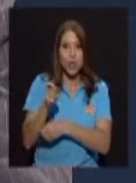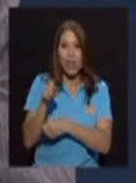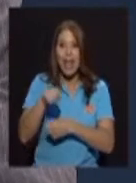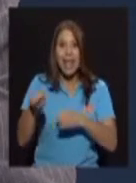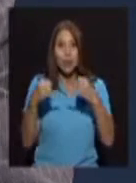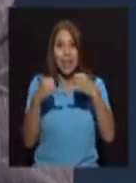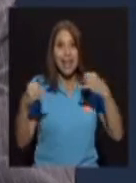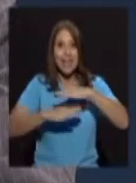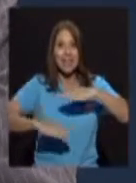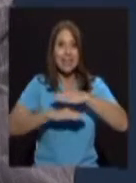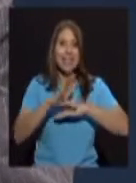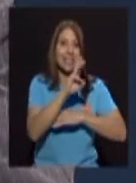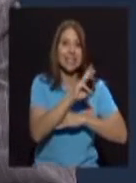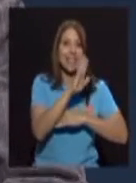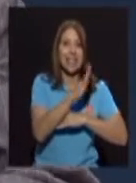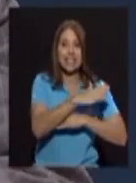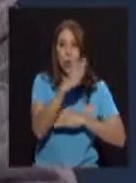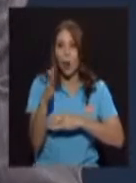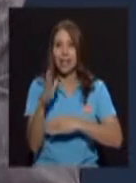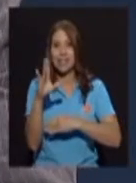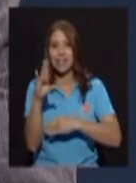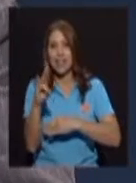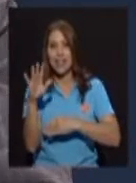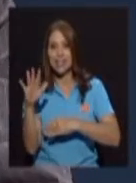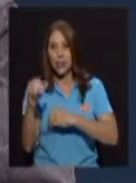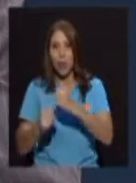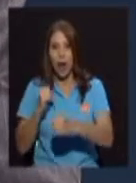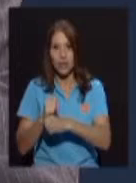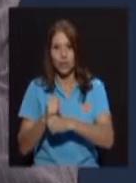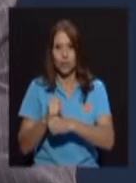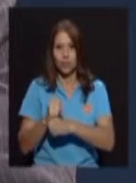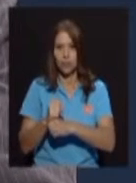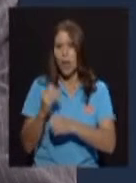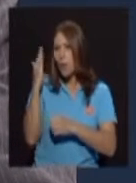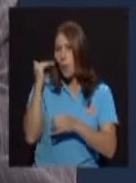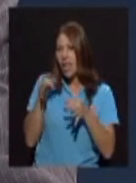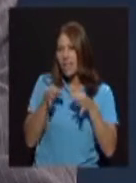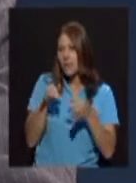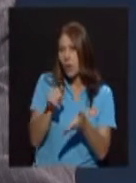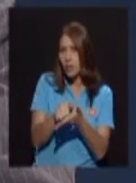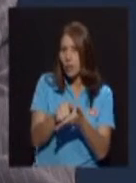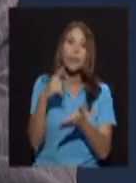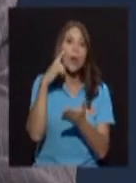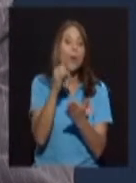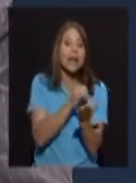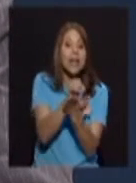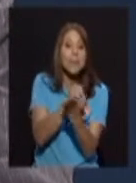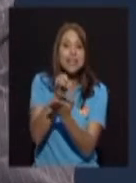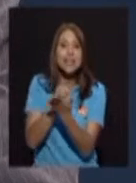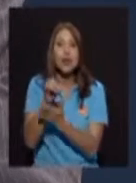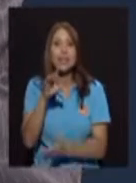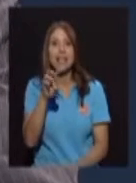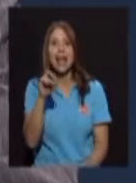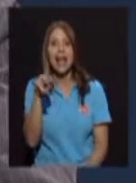tenían de 55 a 65 años. ¿Por qué hago esta aclaración? En realidad porque las investigaciones de CRELES se enfocaron mucho